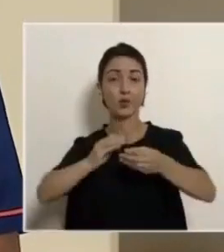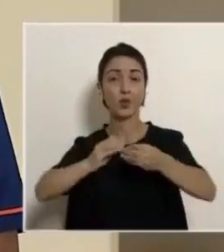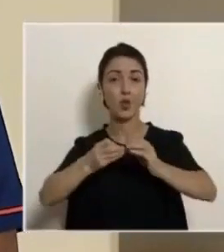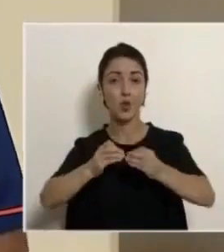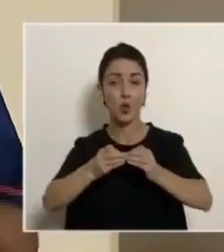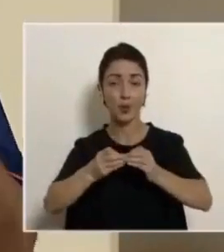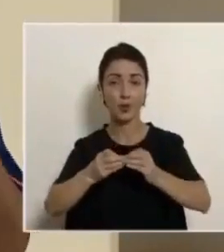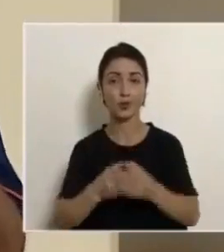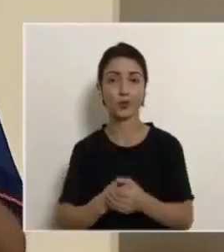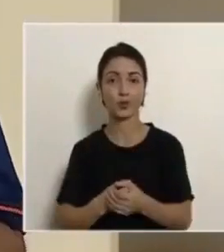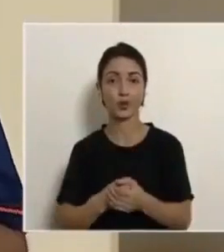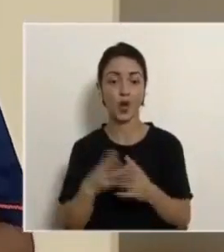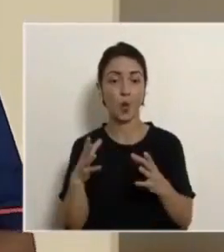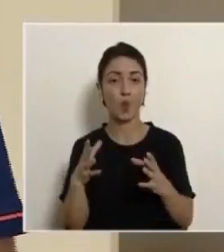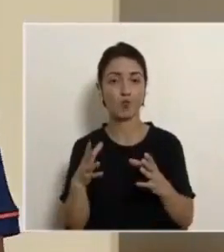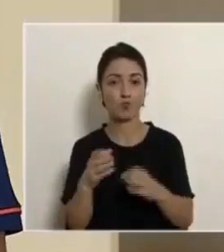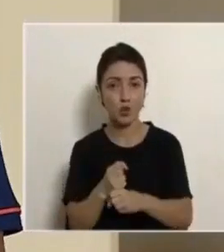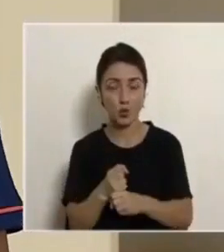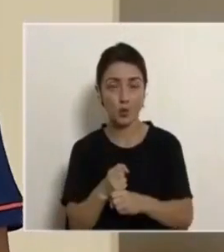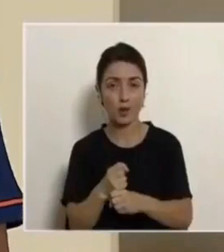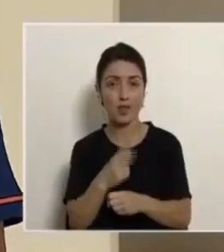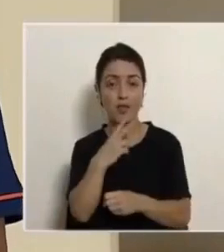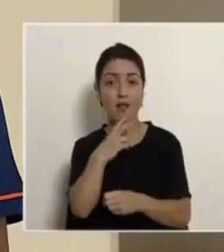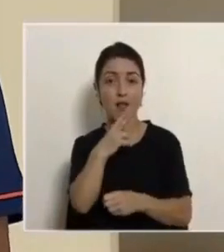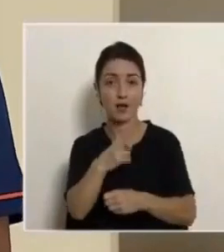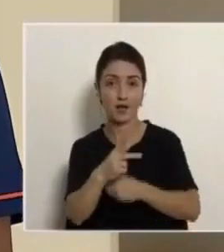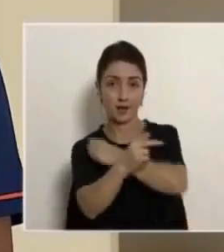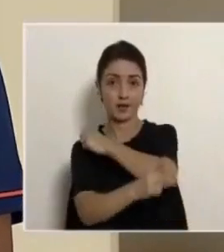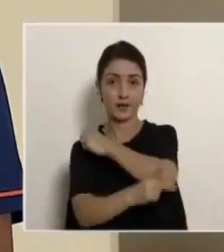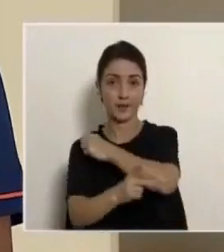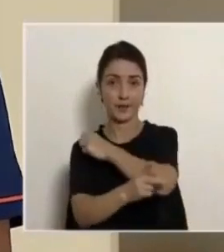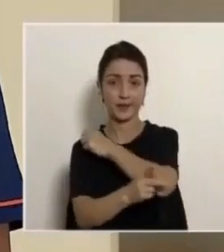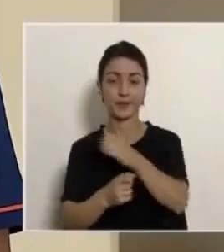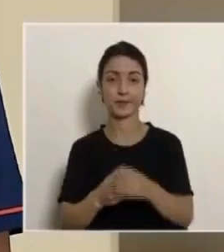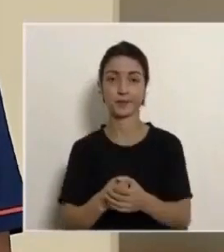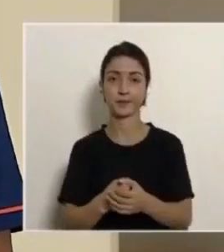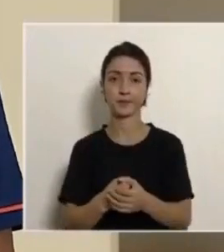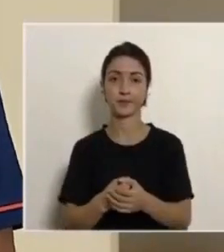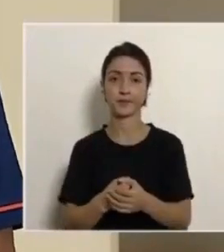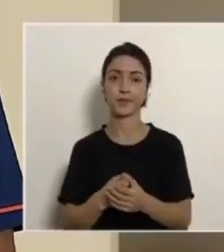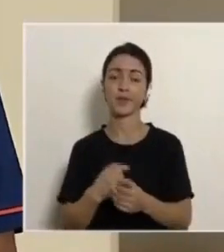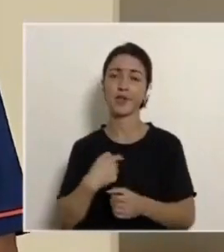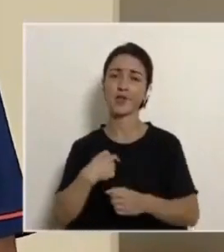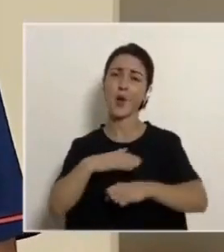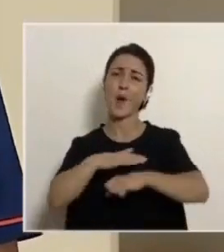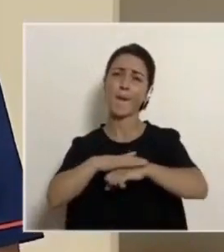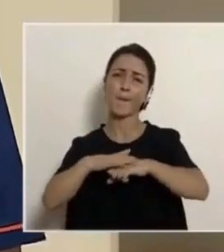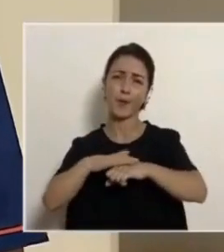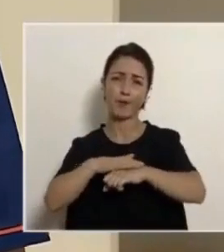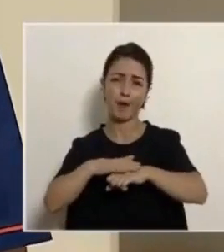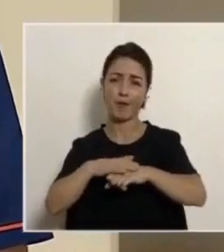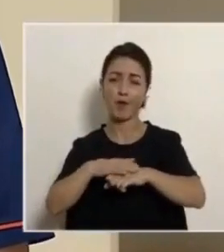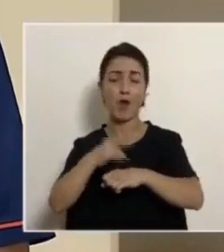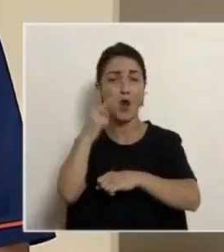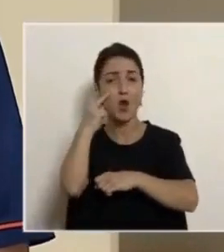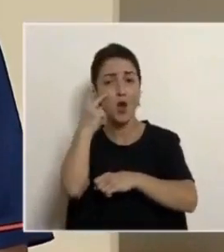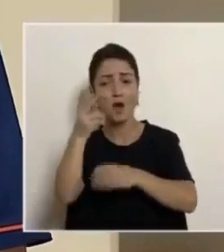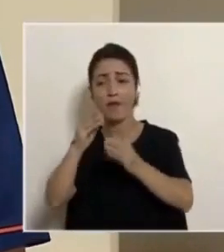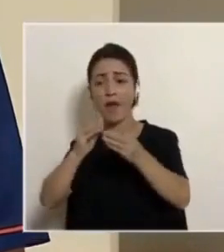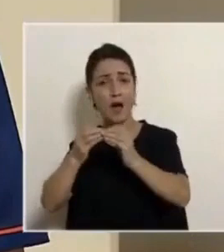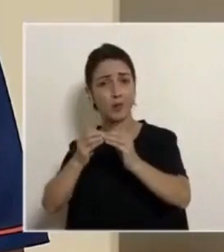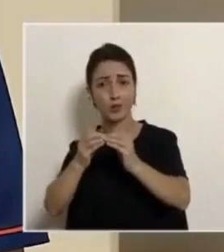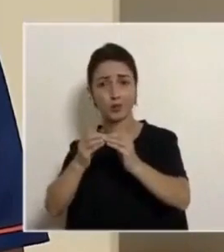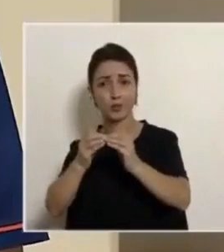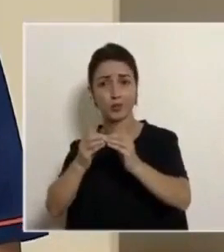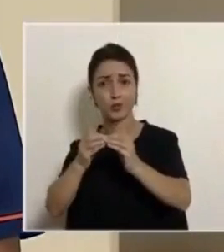números que nos permiten resumir la realidad que tiene el país. pero yo pediría, por favor, que no veamos números, porque detrás de